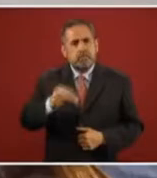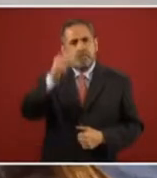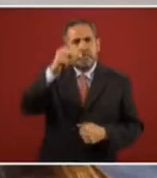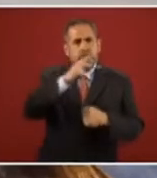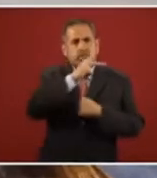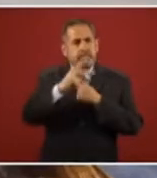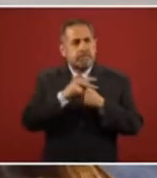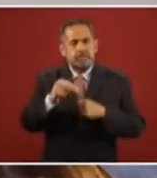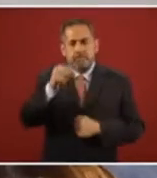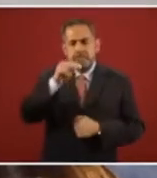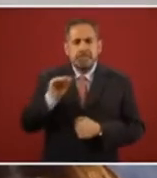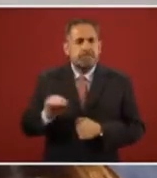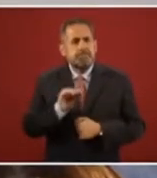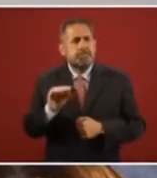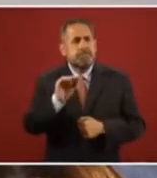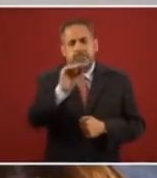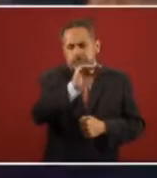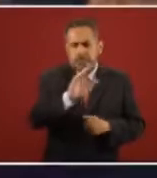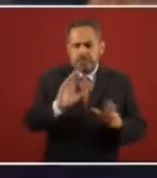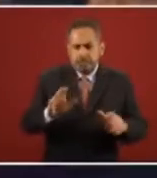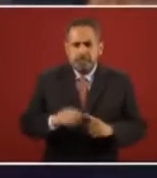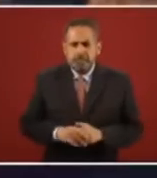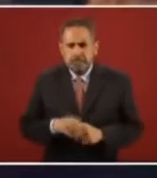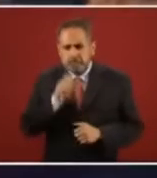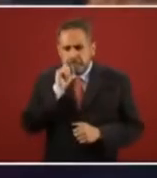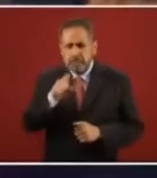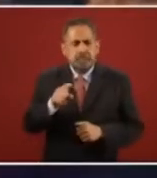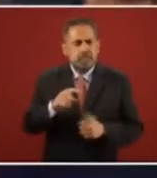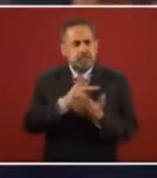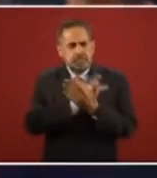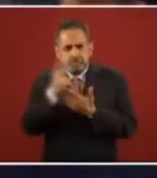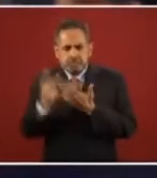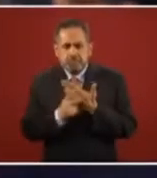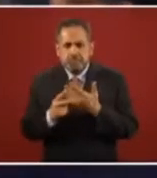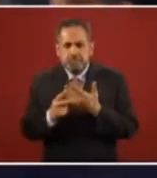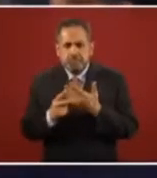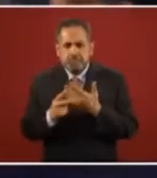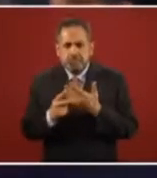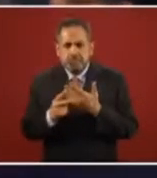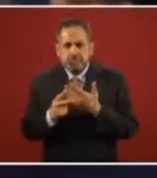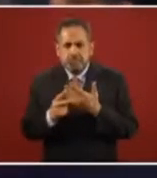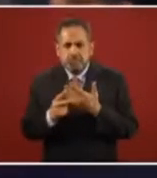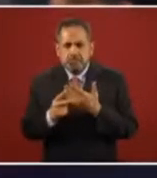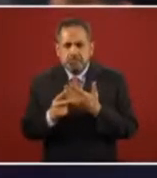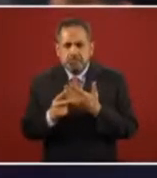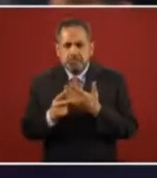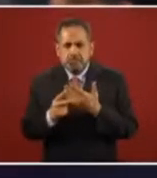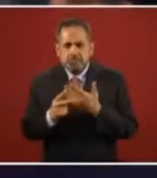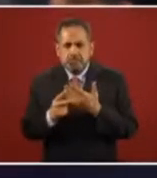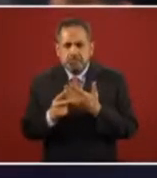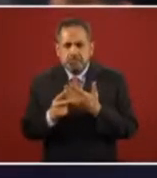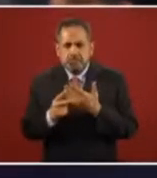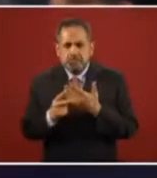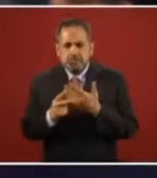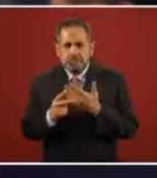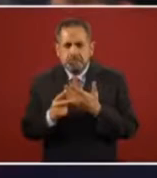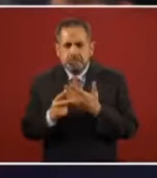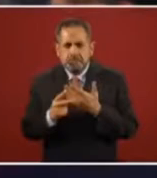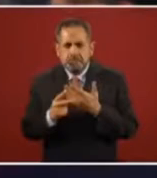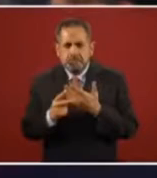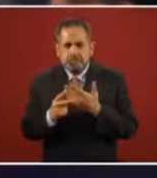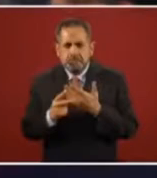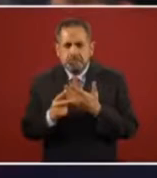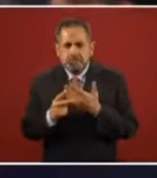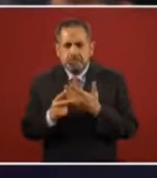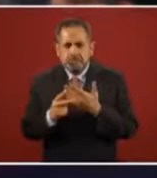además de los del evento de los problemas de bienestar que va a tener en agua prieta showbiz antes de events de